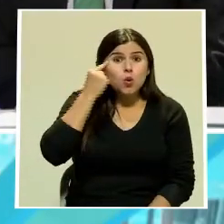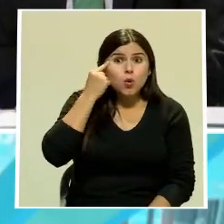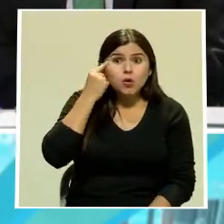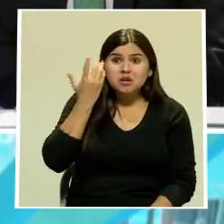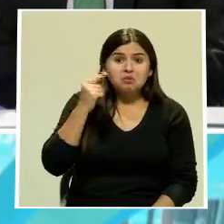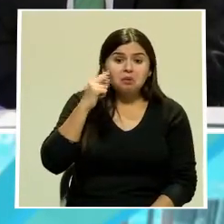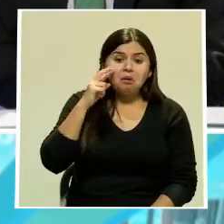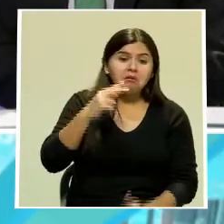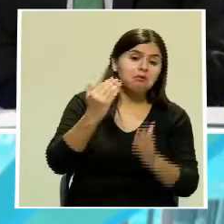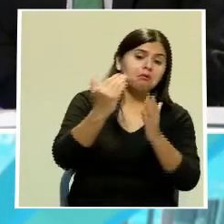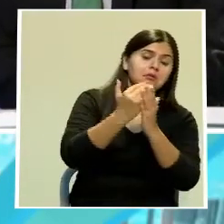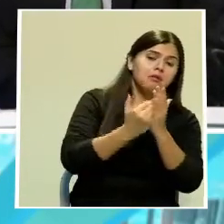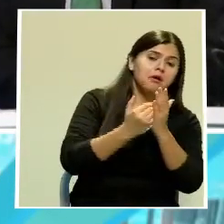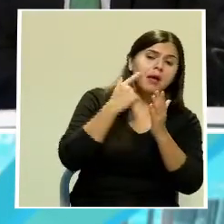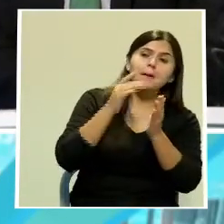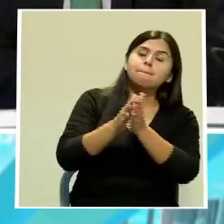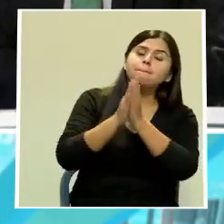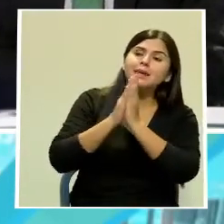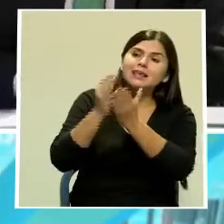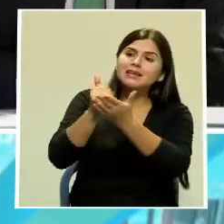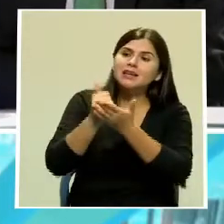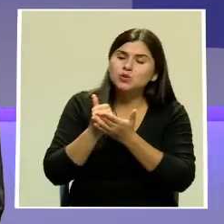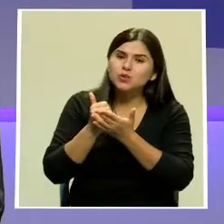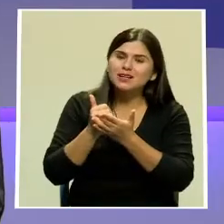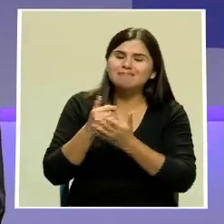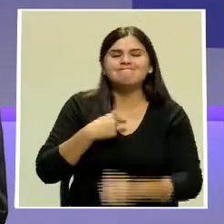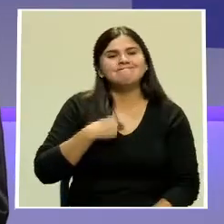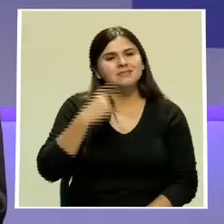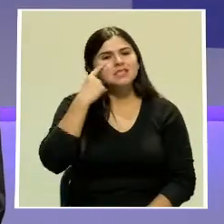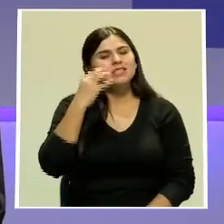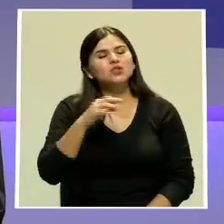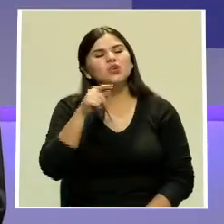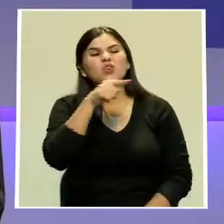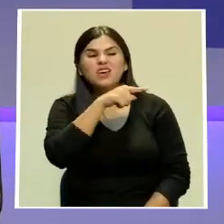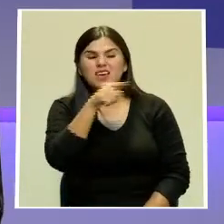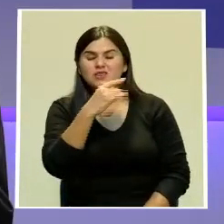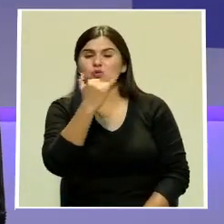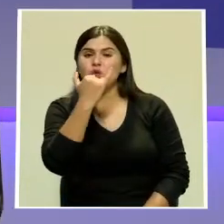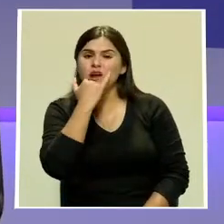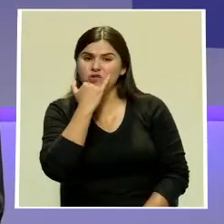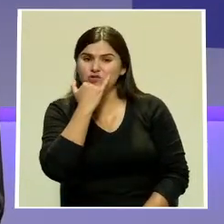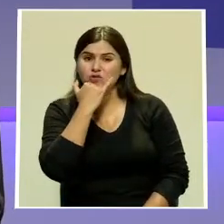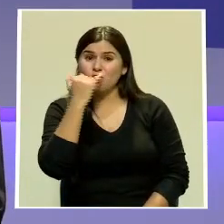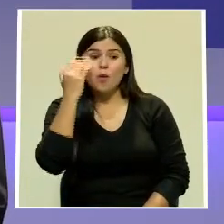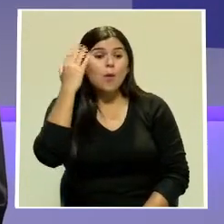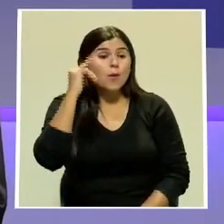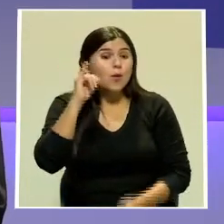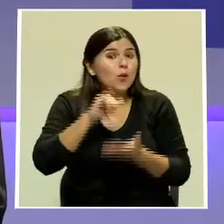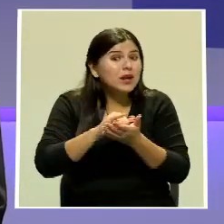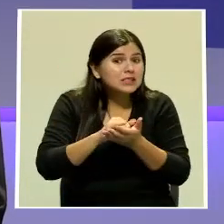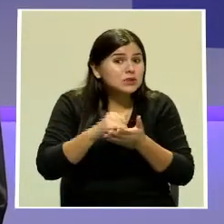agendas y pedir francamente ayuda. Y yo creo que eso es un primer fallo, por eso es que las mesas no avanzan.